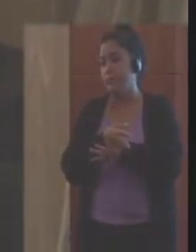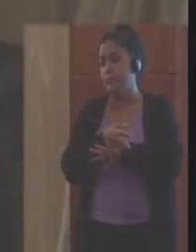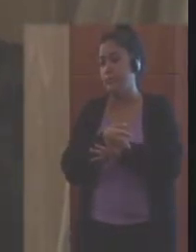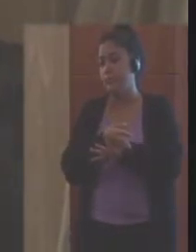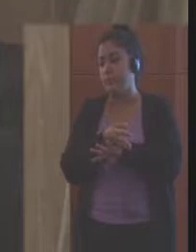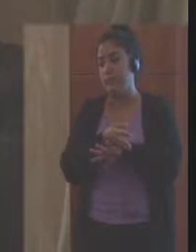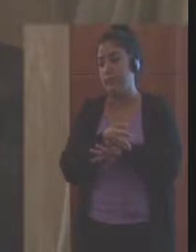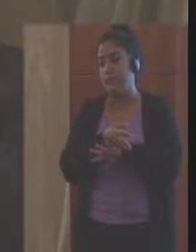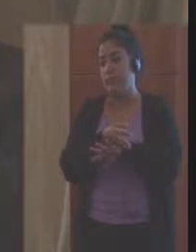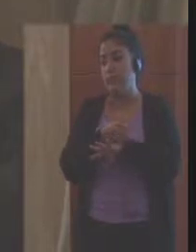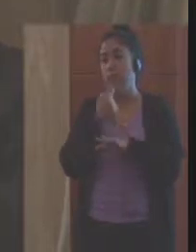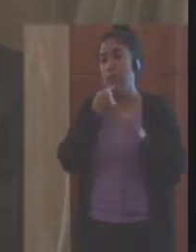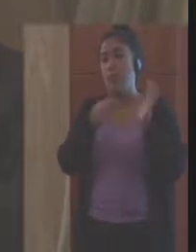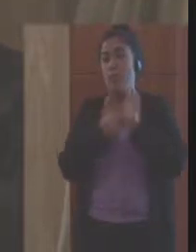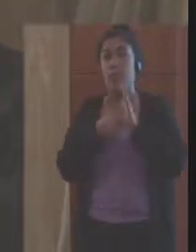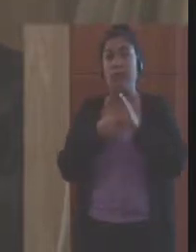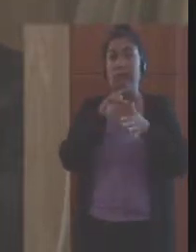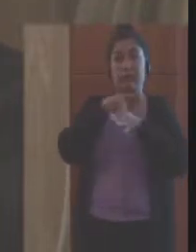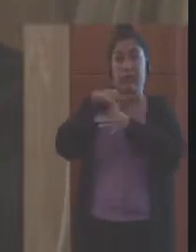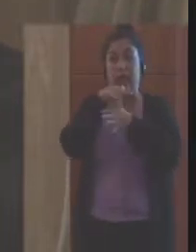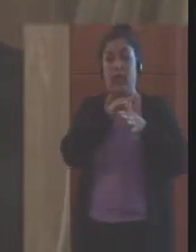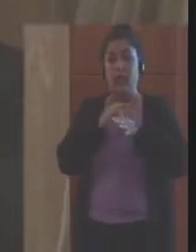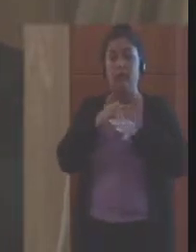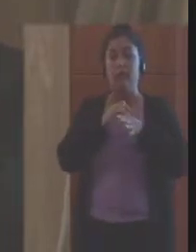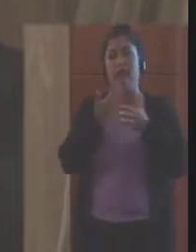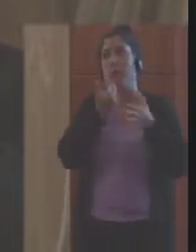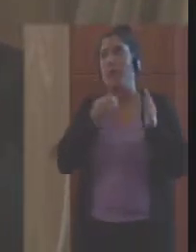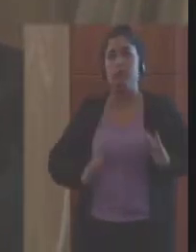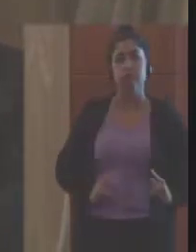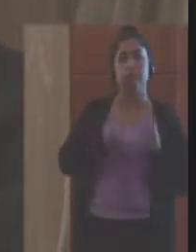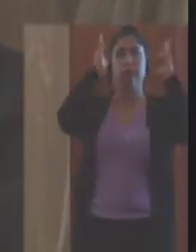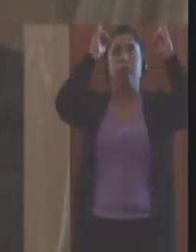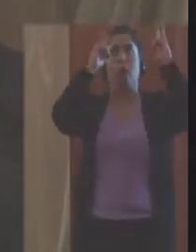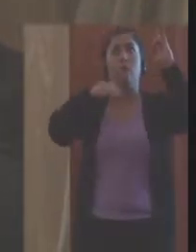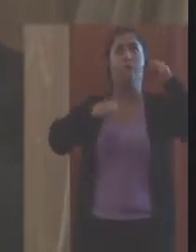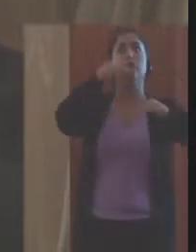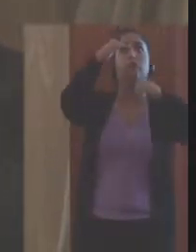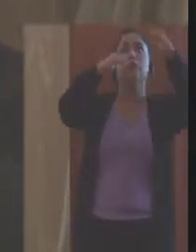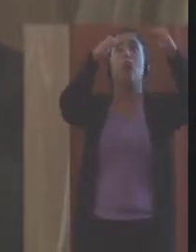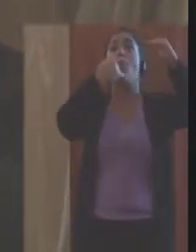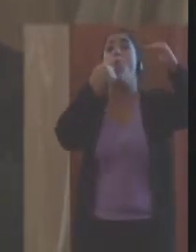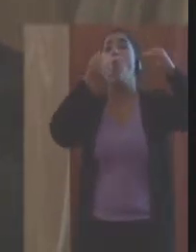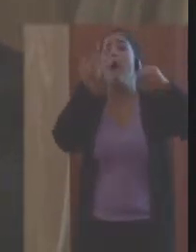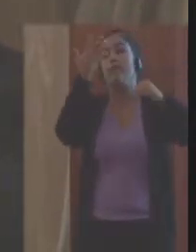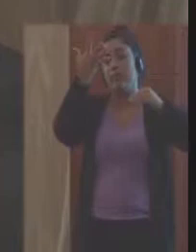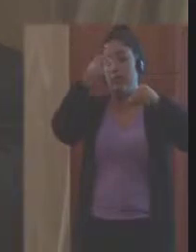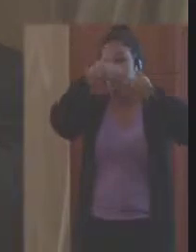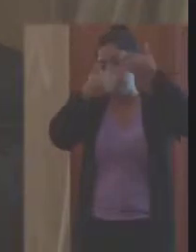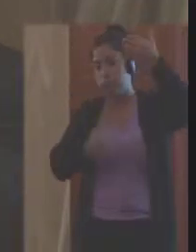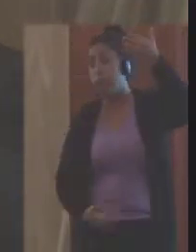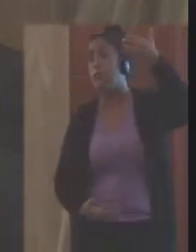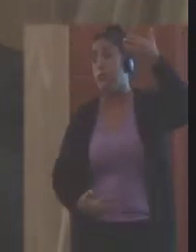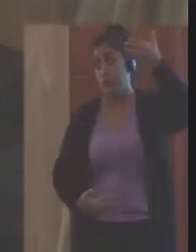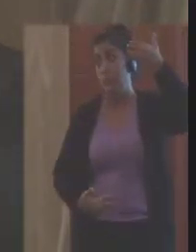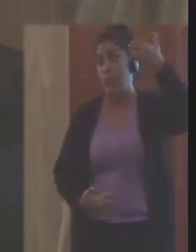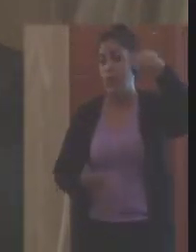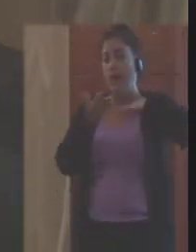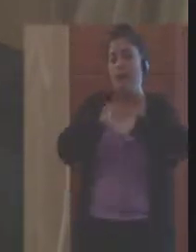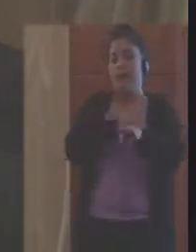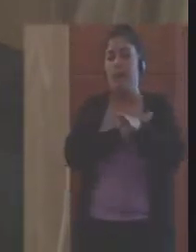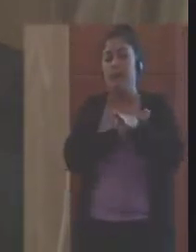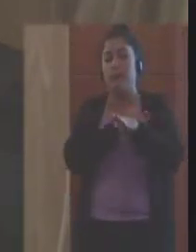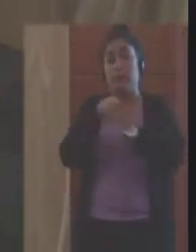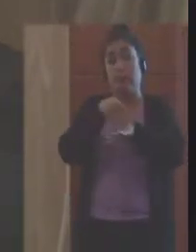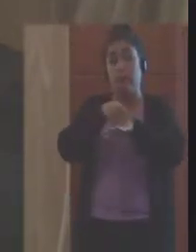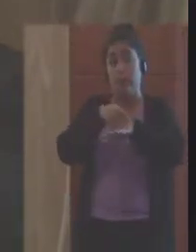of riostras dependiendo de earthquake, la altura del edificio. Design buildings, so the Se buildings will be monitorea able to que los absorb,